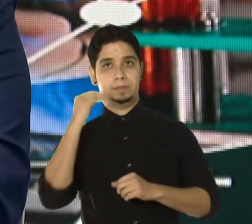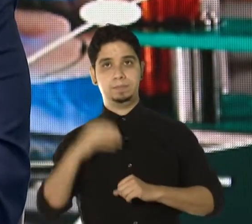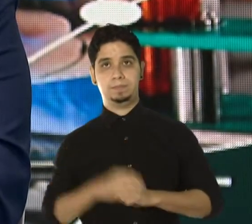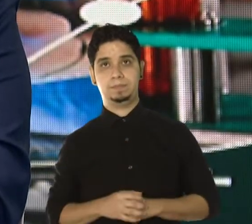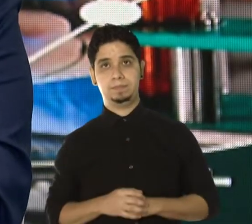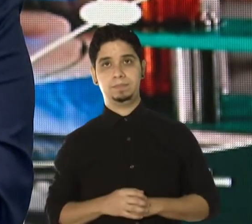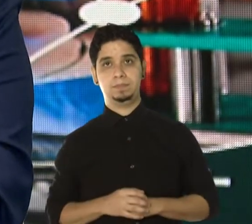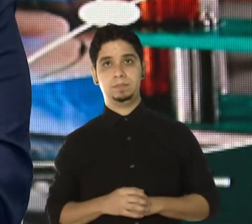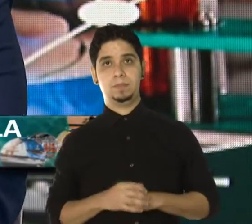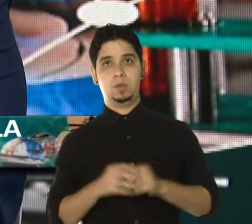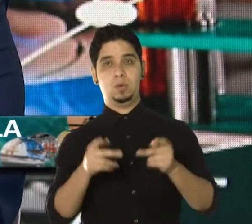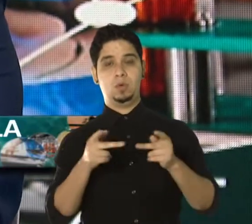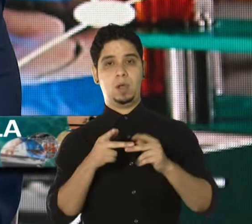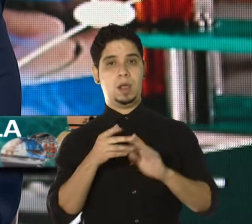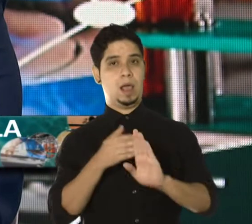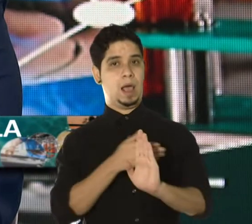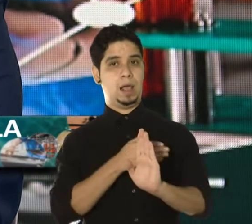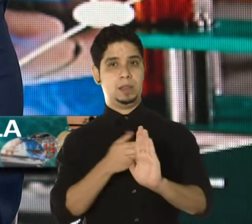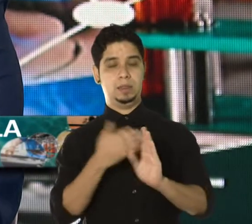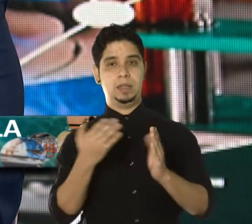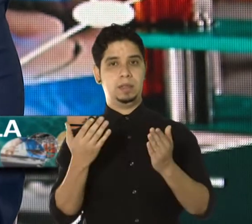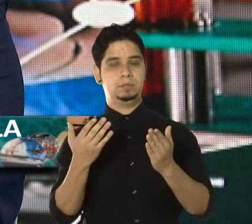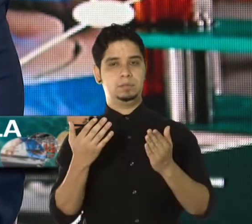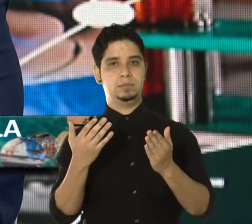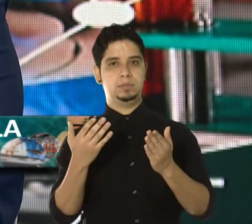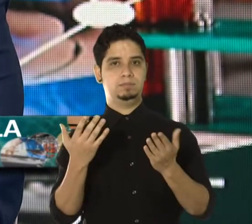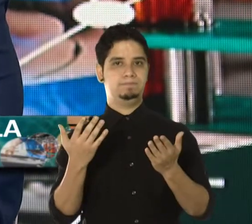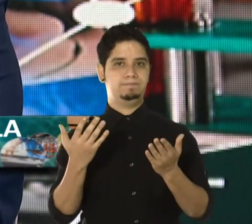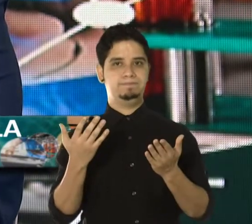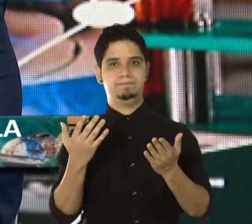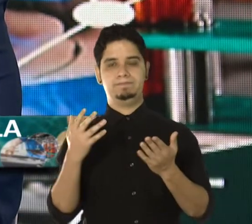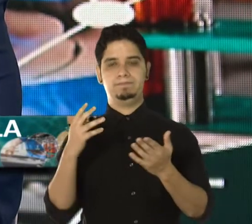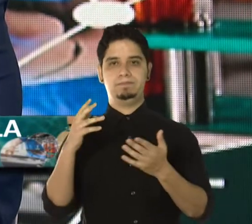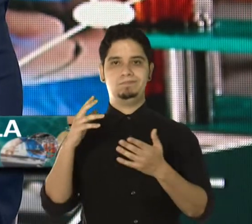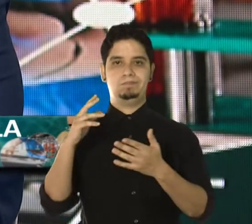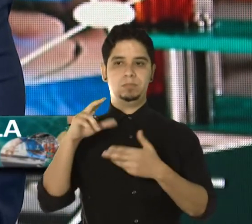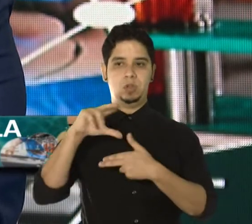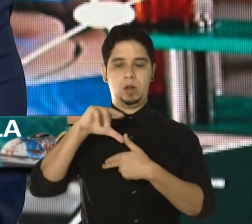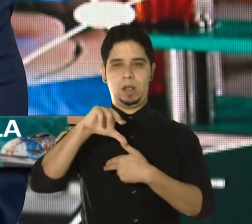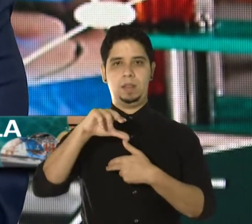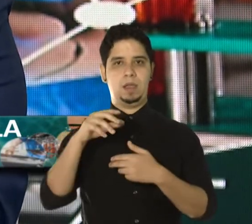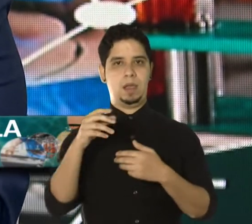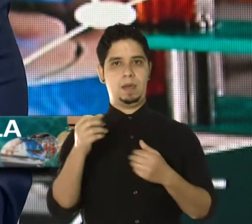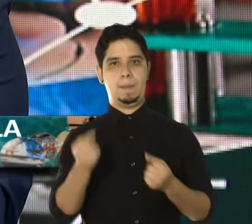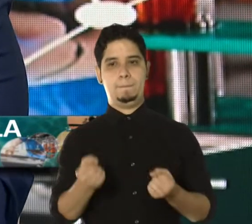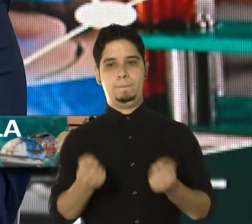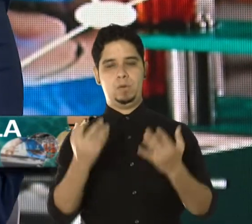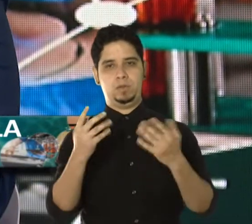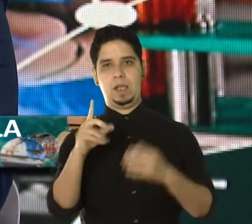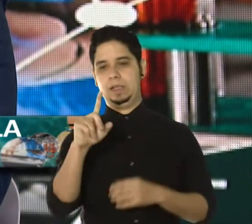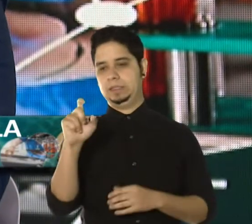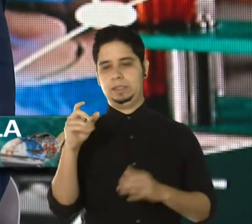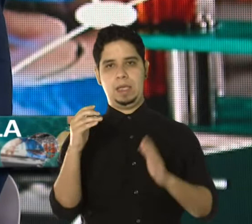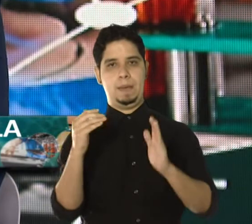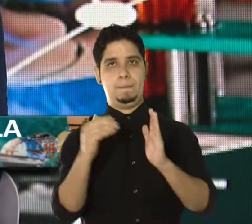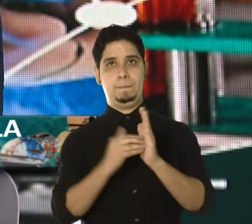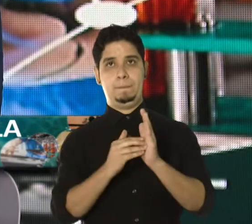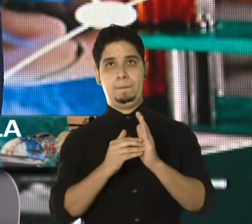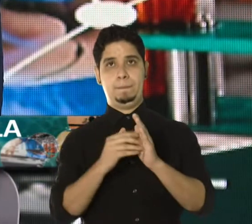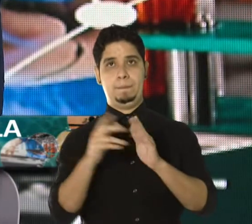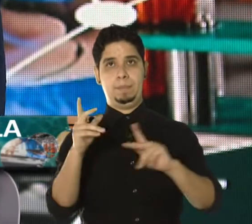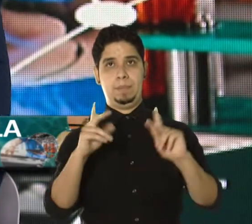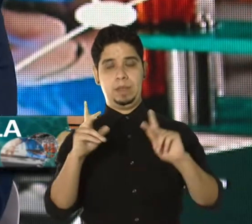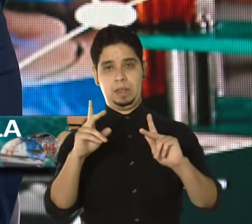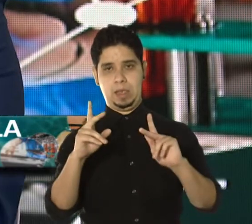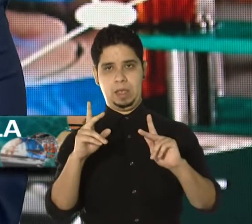donde previo a los huracanes habían sobre 100,000 subnúcleos familiares, eso quiere decir núcleos familiares que viven debajo del techo de